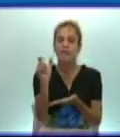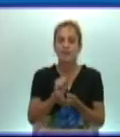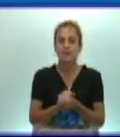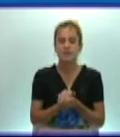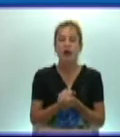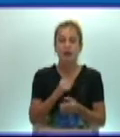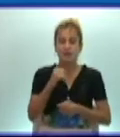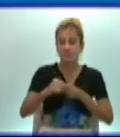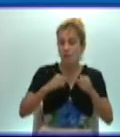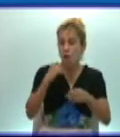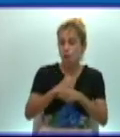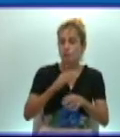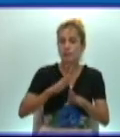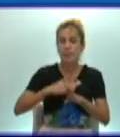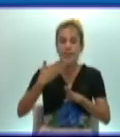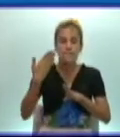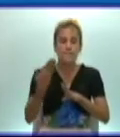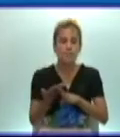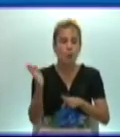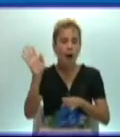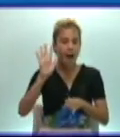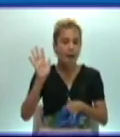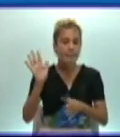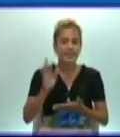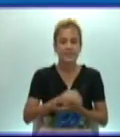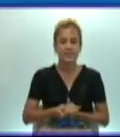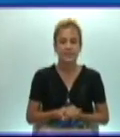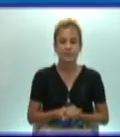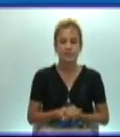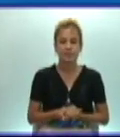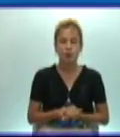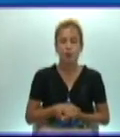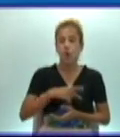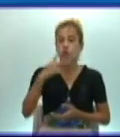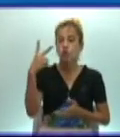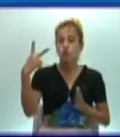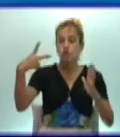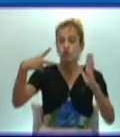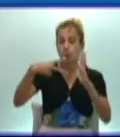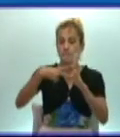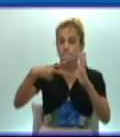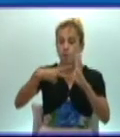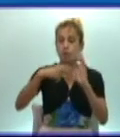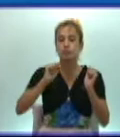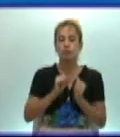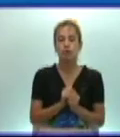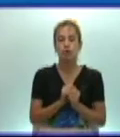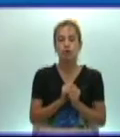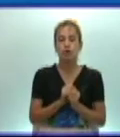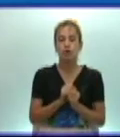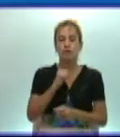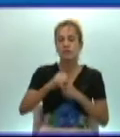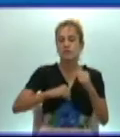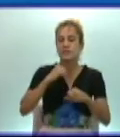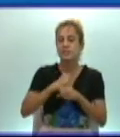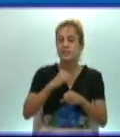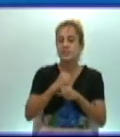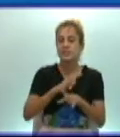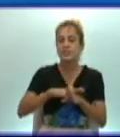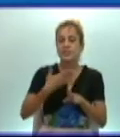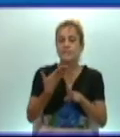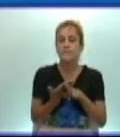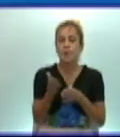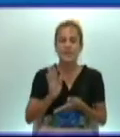usa también después de la despedida. Los dos puntos se utilizan después del